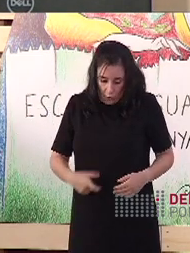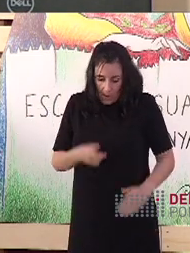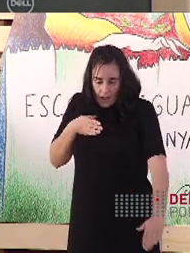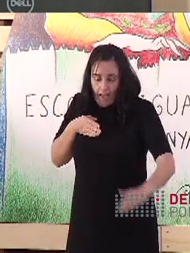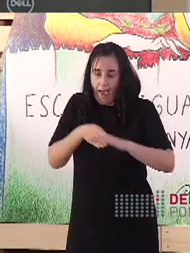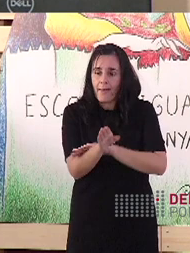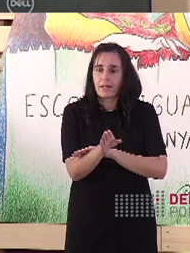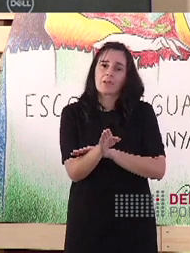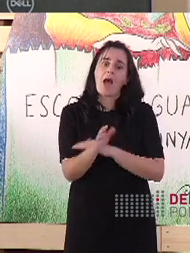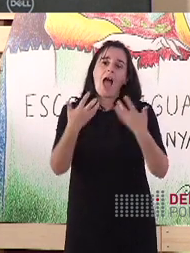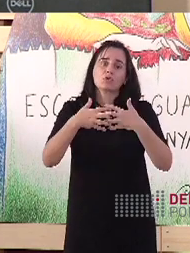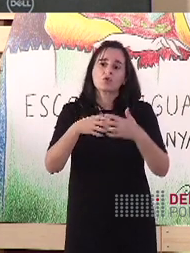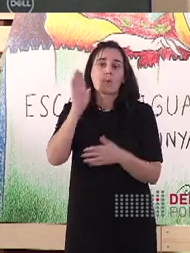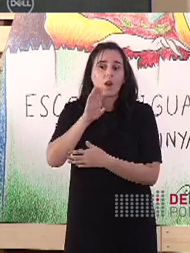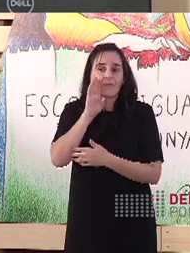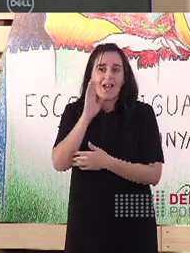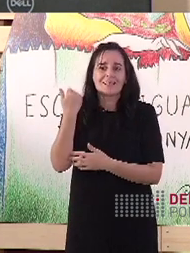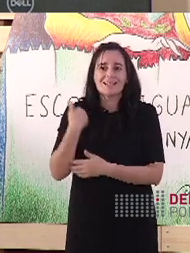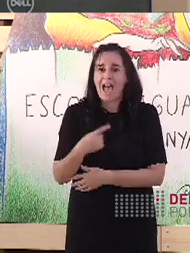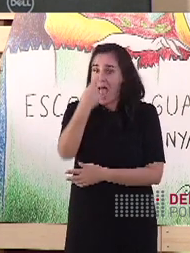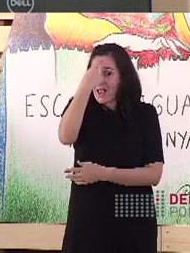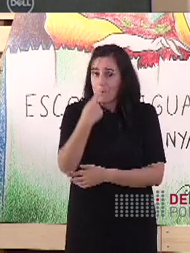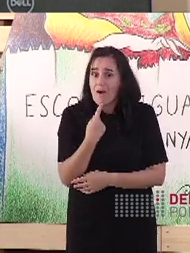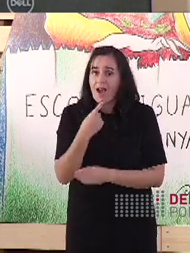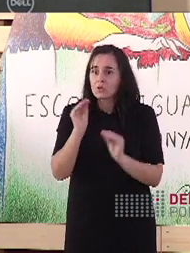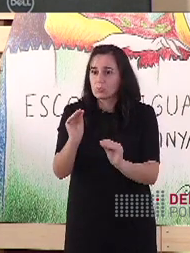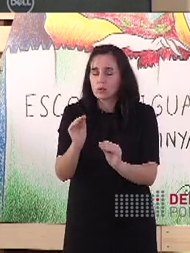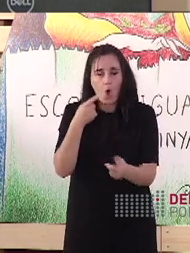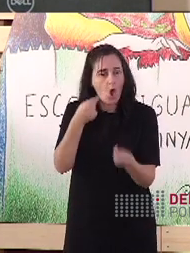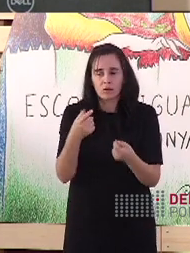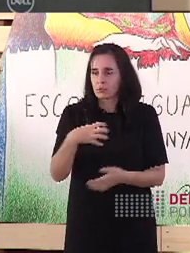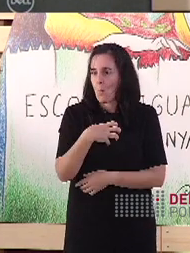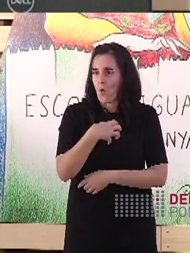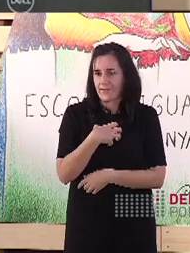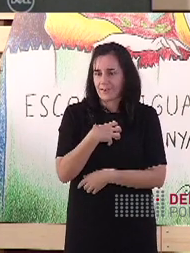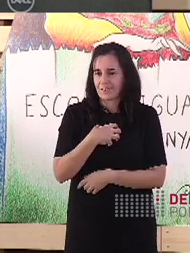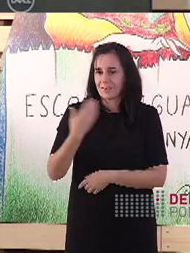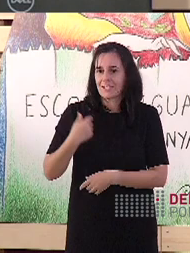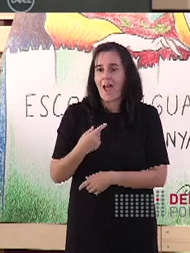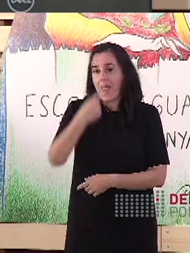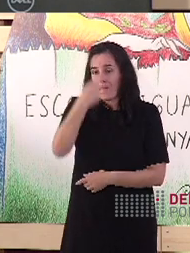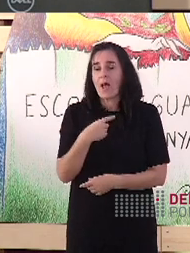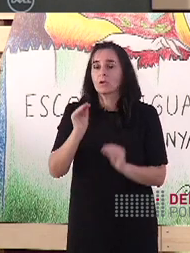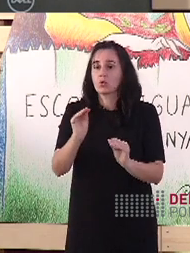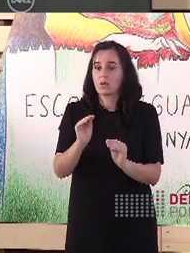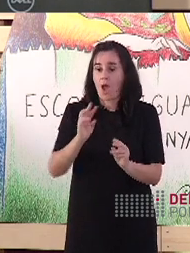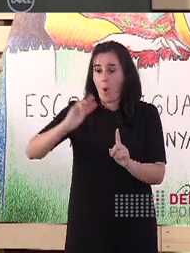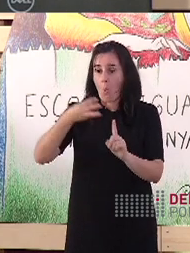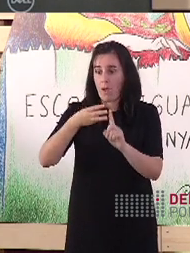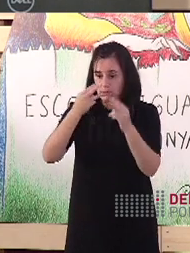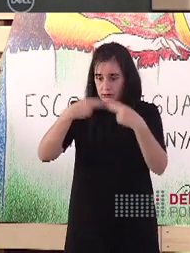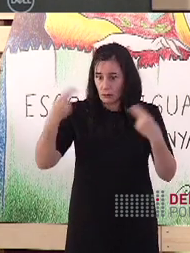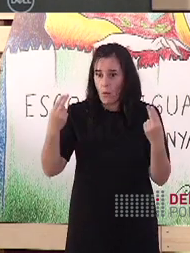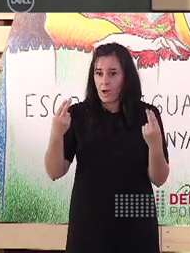es muy difícil salir porque ya está tu imagen, ya no tienes ningún control sobre tu imagen. Una vez que has subido una imagen tuya a la web, ya